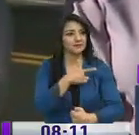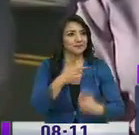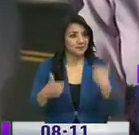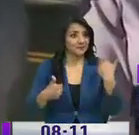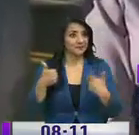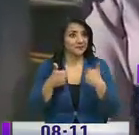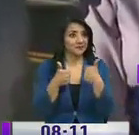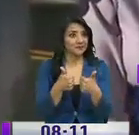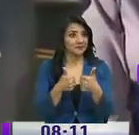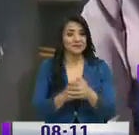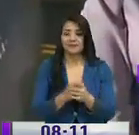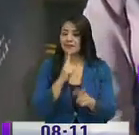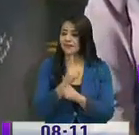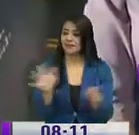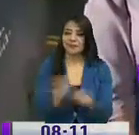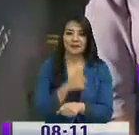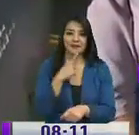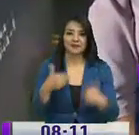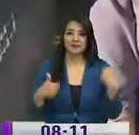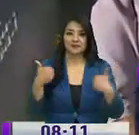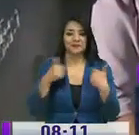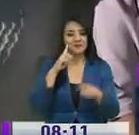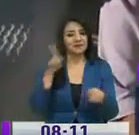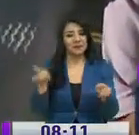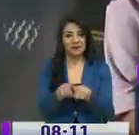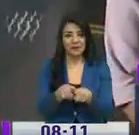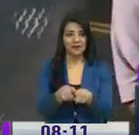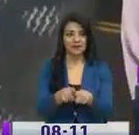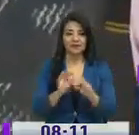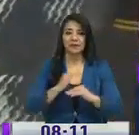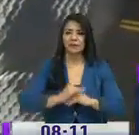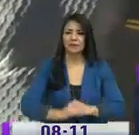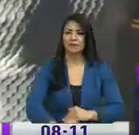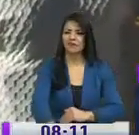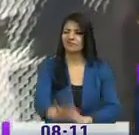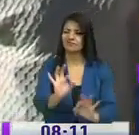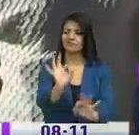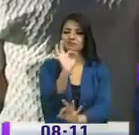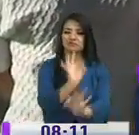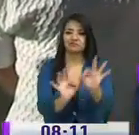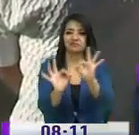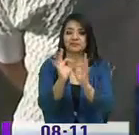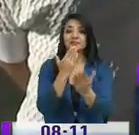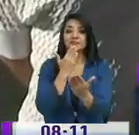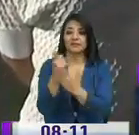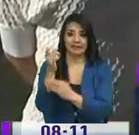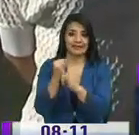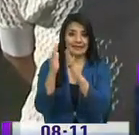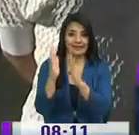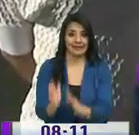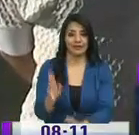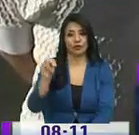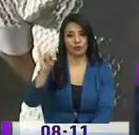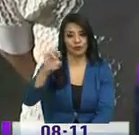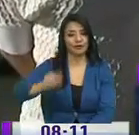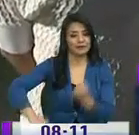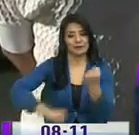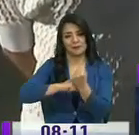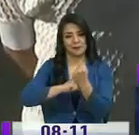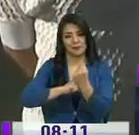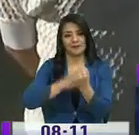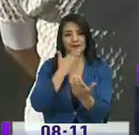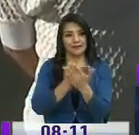con esta obra? Totalmente de acuerdo, muy contentos, nos han dejado una vía perfecta gracias al ingeniero Novoa que también ha colaborado